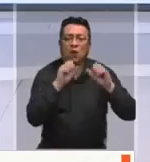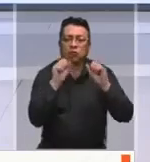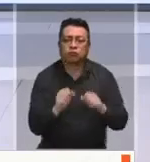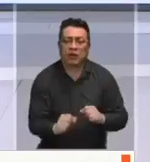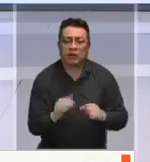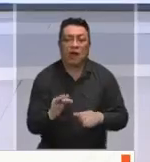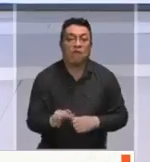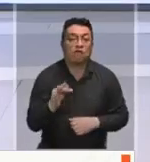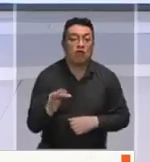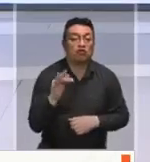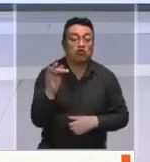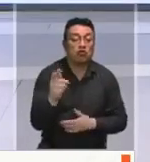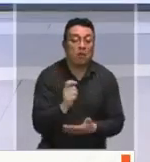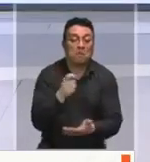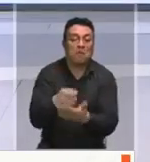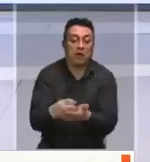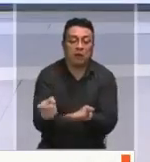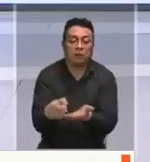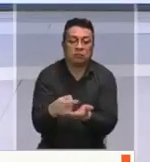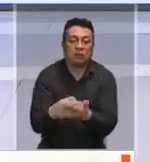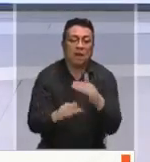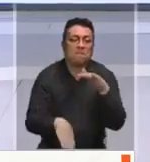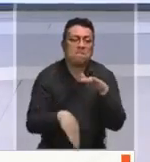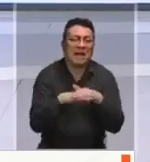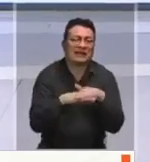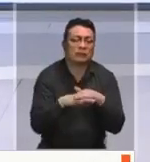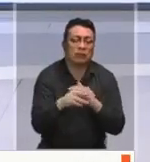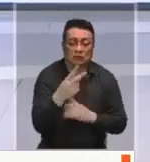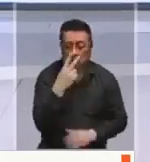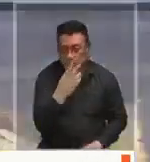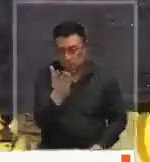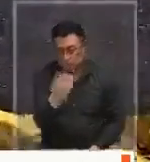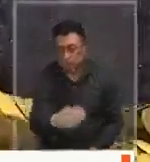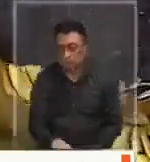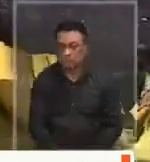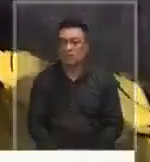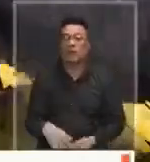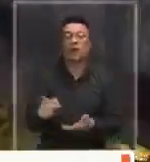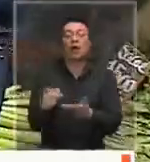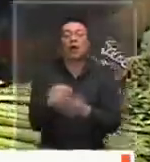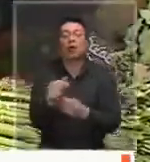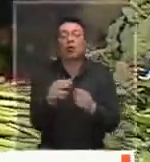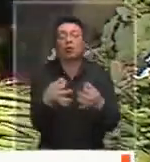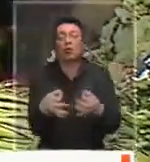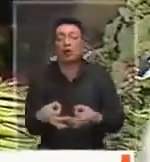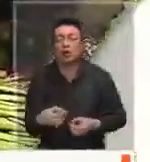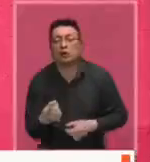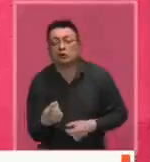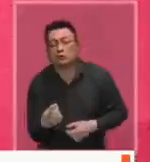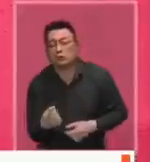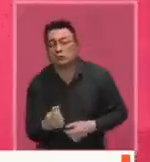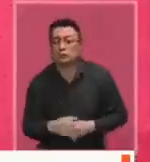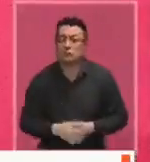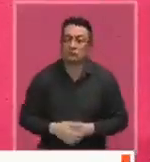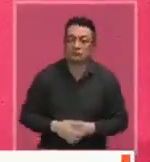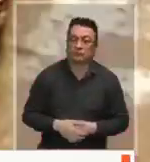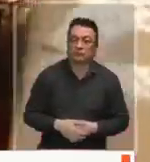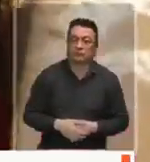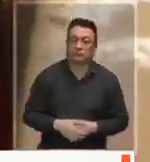frente en el futuro pagar en efectivo? Miren la nota. ¿Cuánto es, salió, hijo?